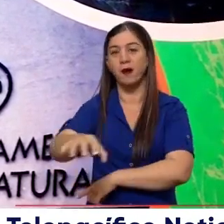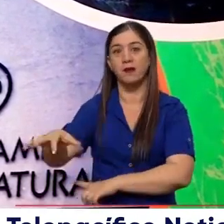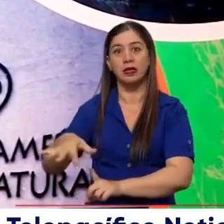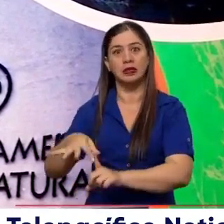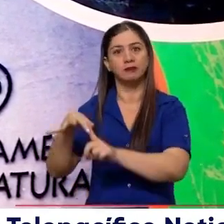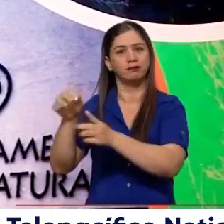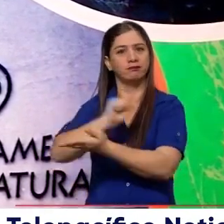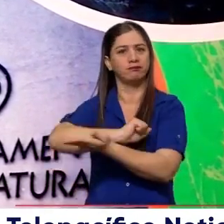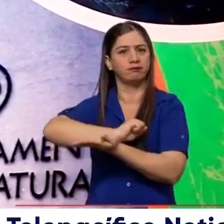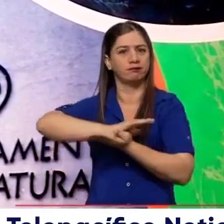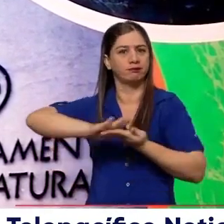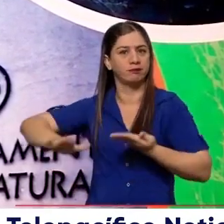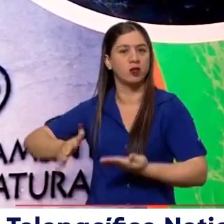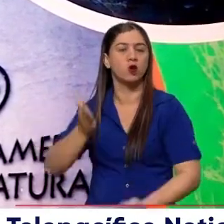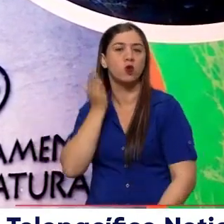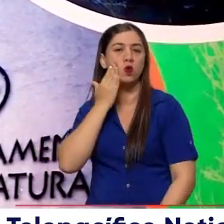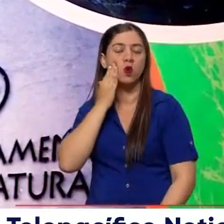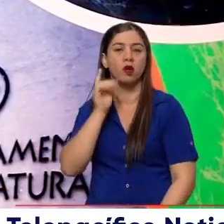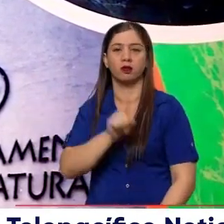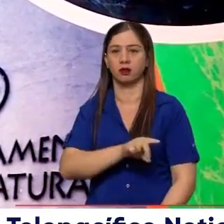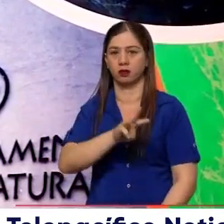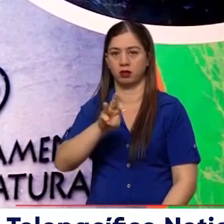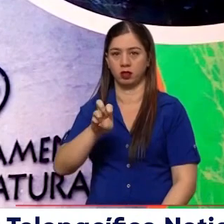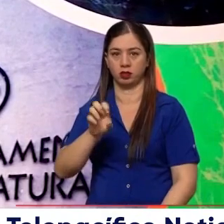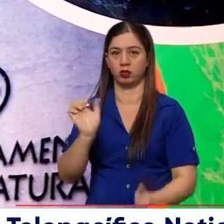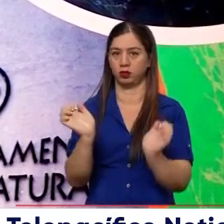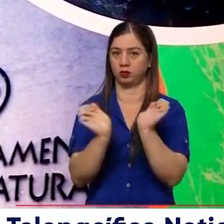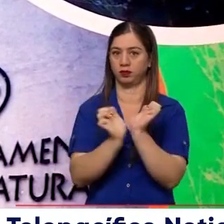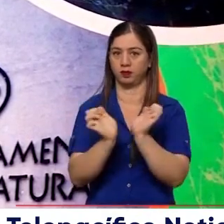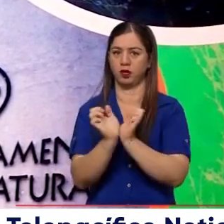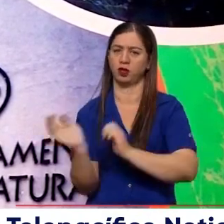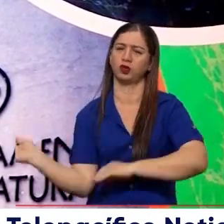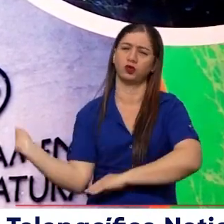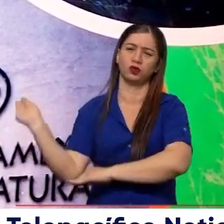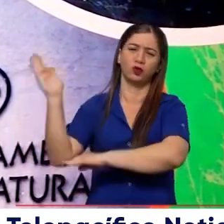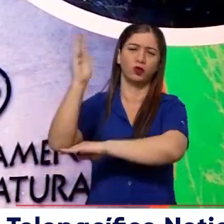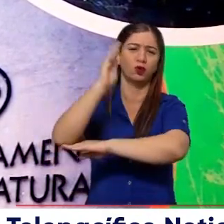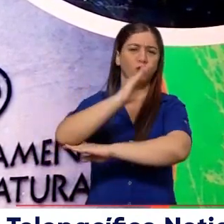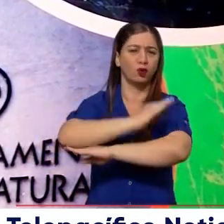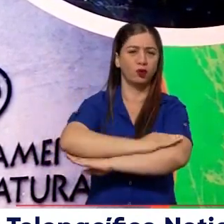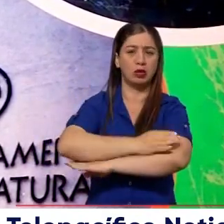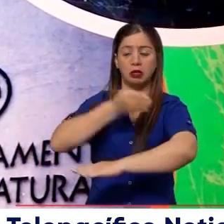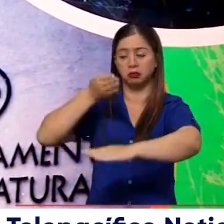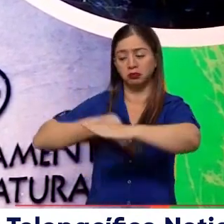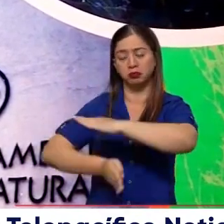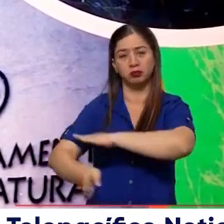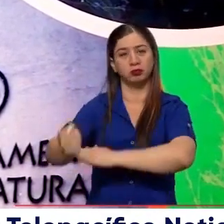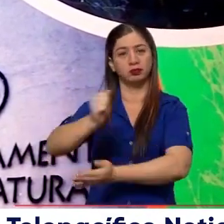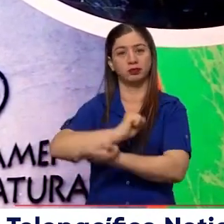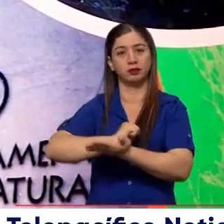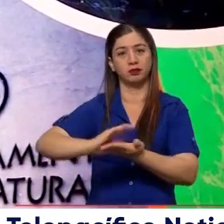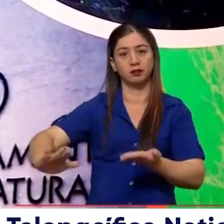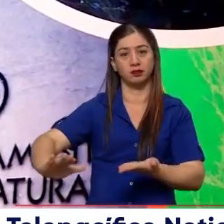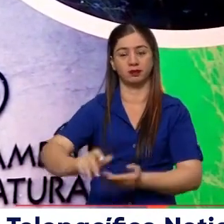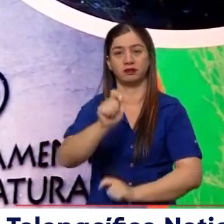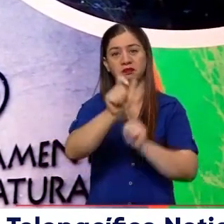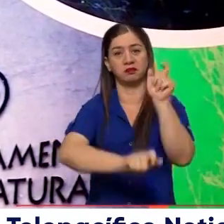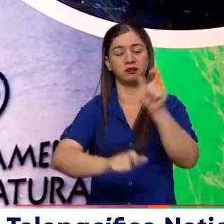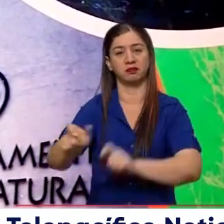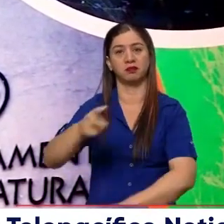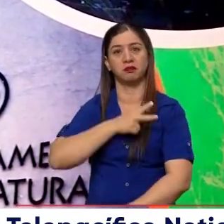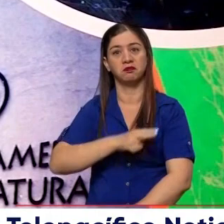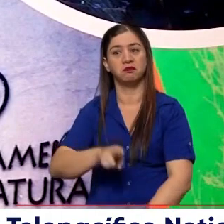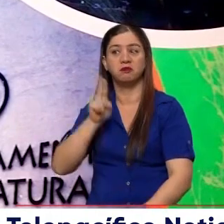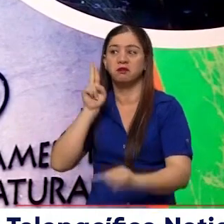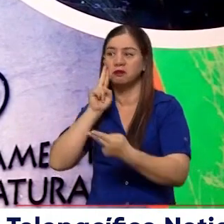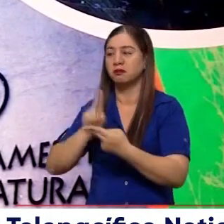entrada totalmente gratis el próximo 18 de mayo durante todo el día, entrada gratis para todos los vallecaucanos que quieran conocer ese